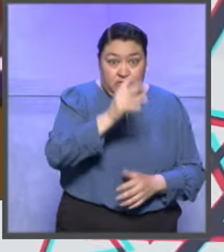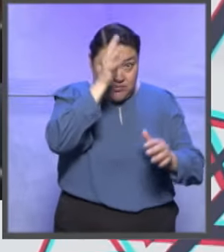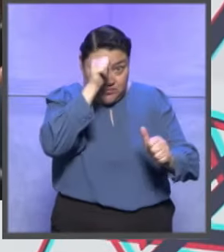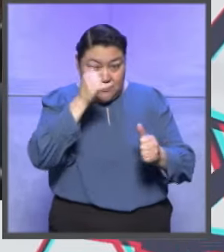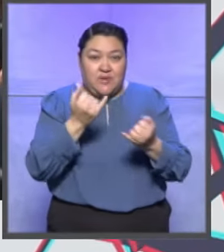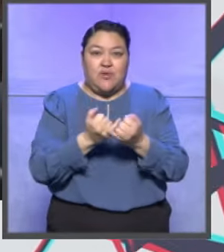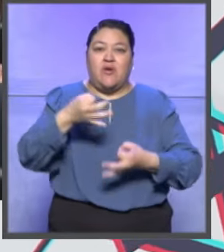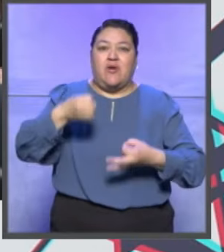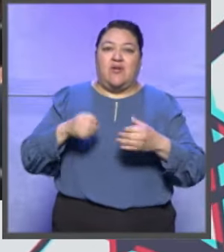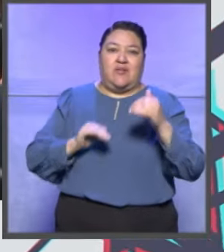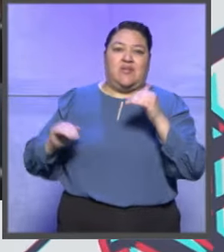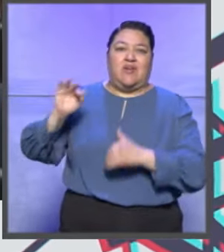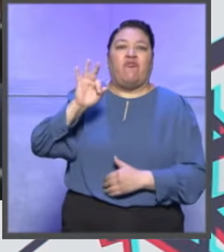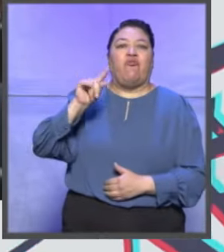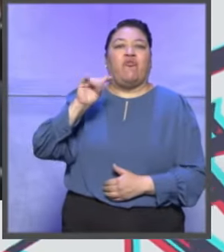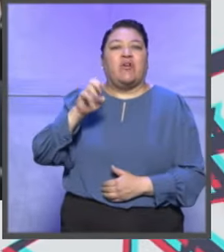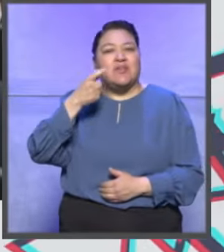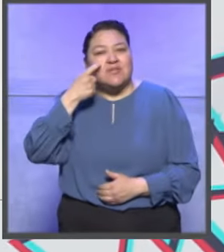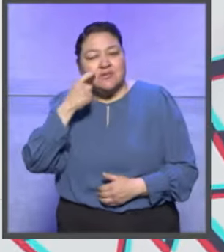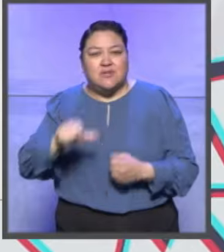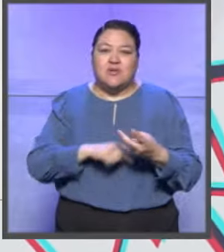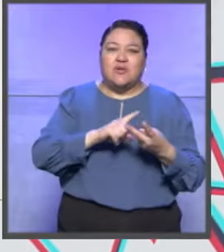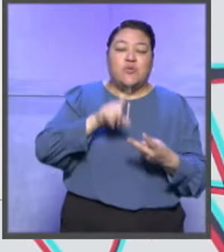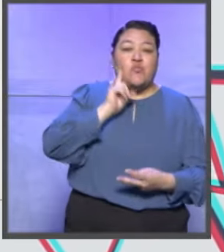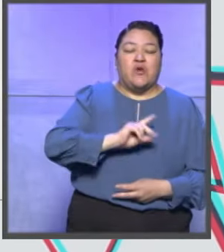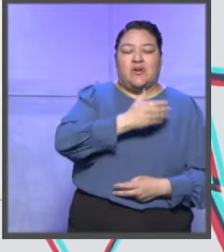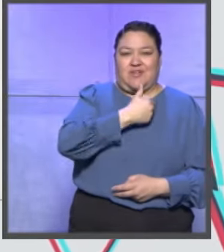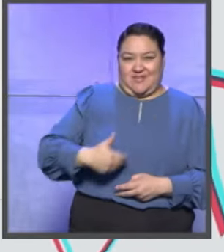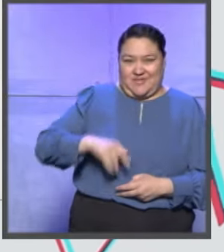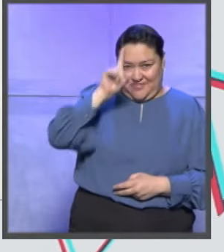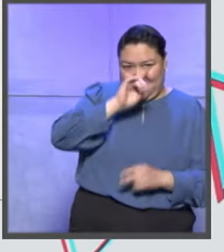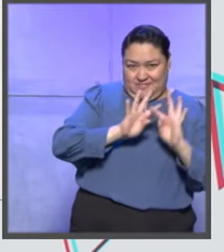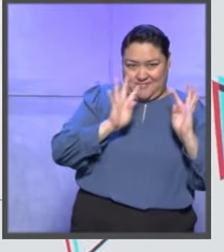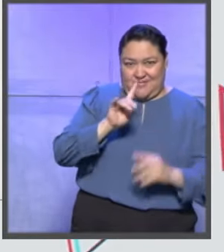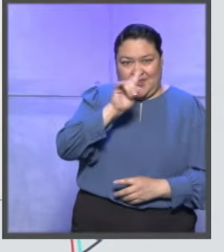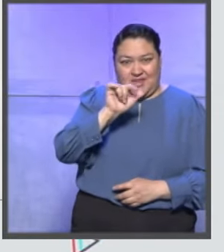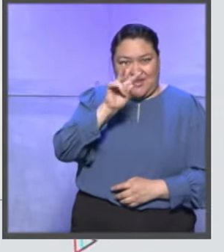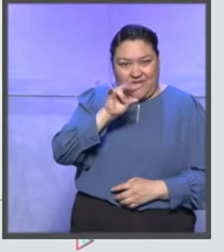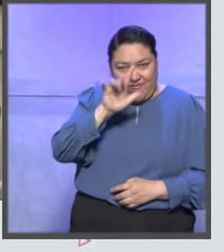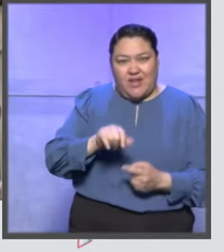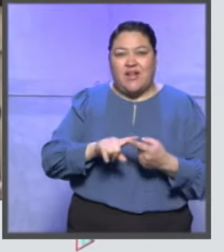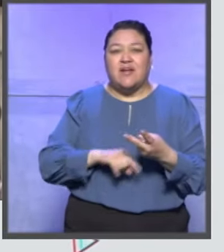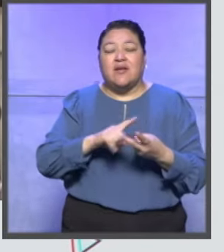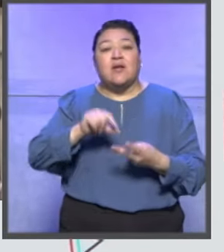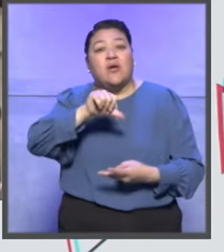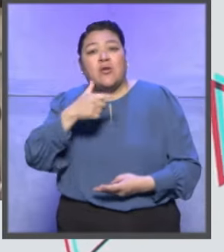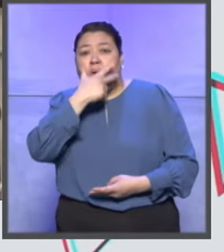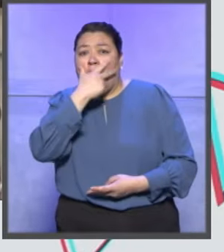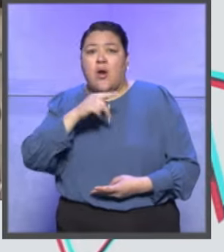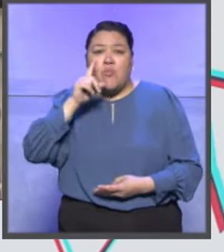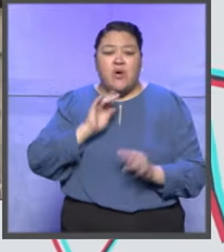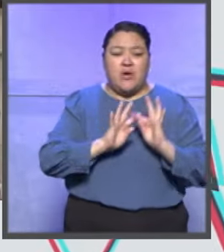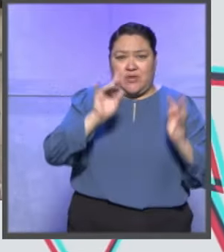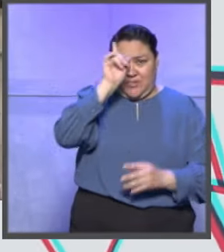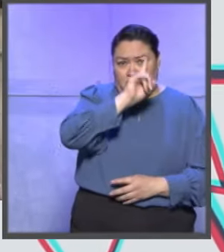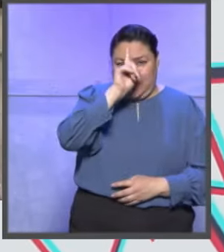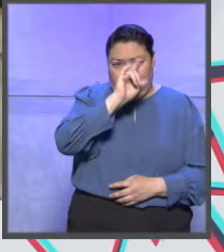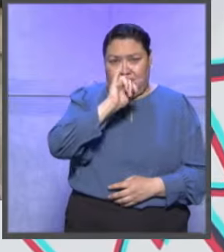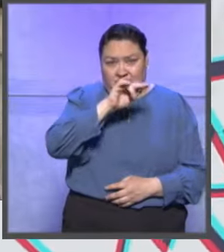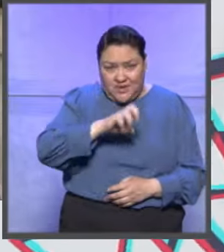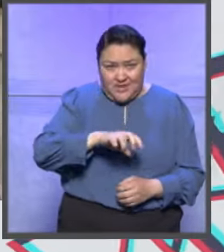Federación, y en presencia del magistrado Felipe Fuentes Barrera, la consejera presidenta del INE, Guadalupe Taez Zavala, así como consejeras y consejeros